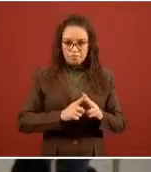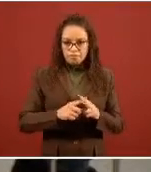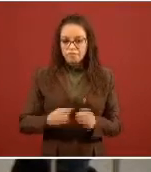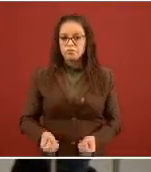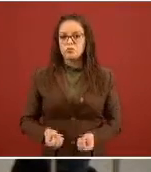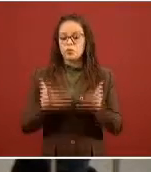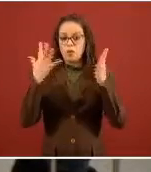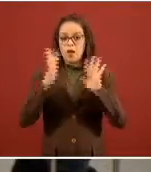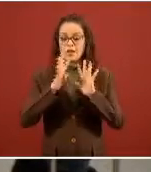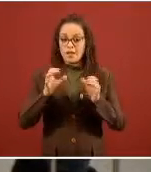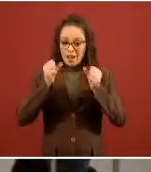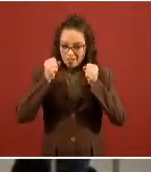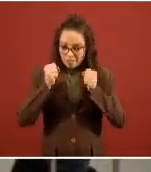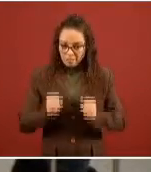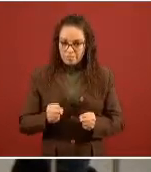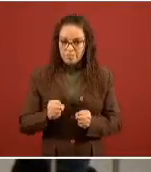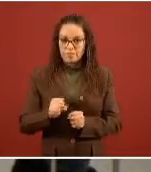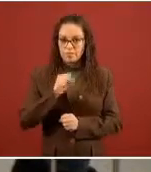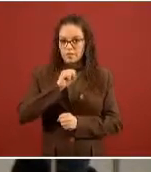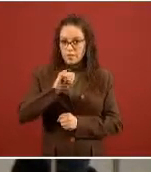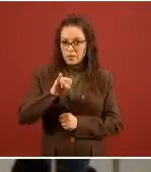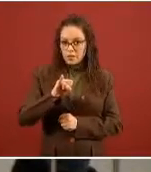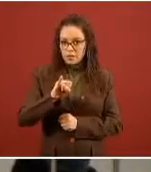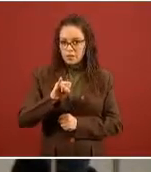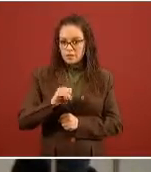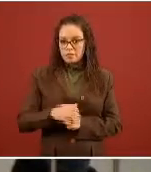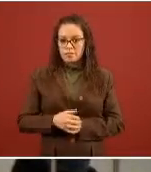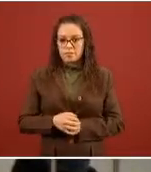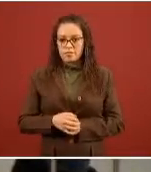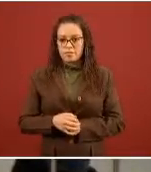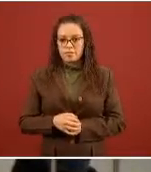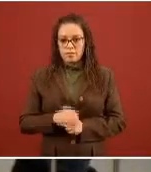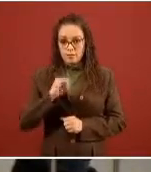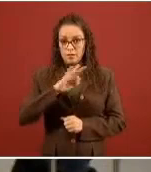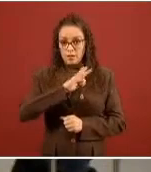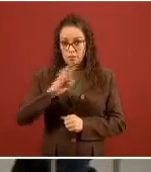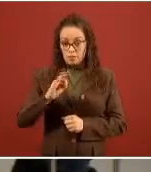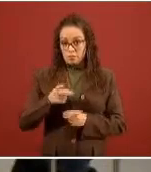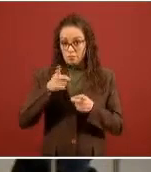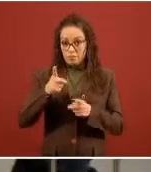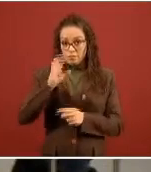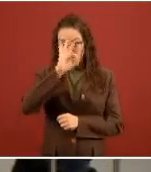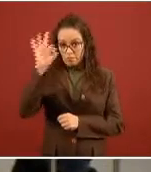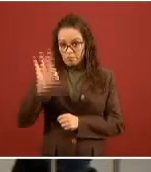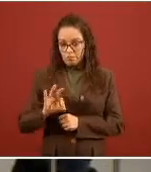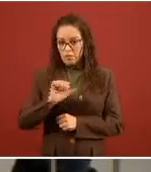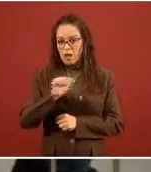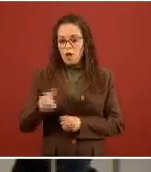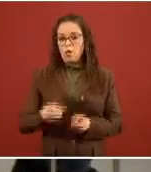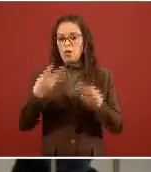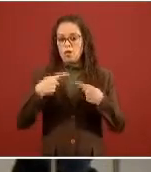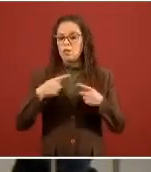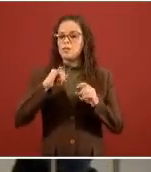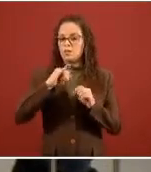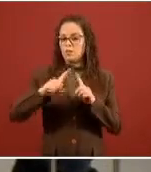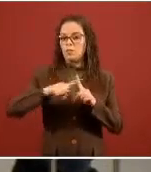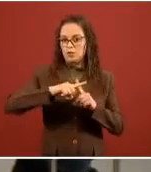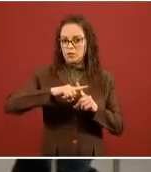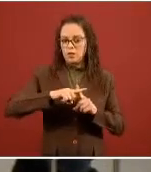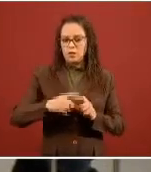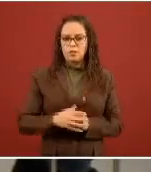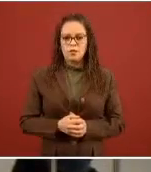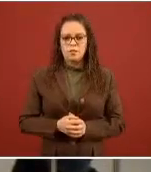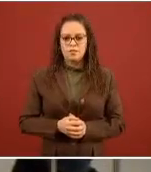cuántos efectivamente estarían siendo COVID eventualmente? ¿Aplica pues el porcentaje de positividad? Y sobre otro